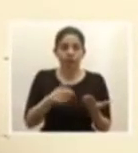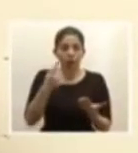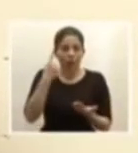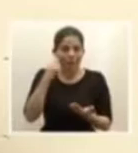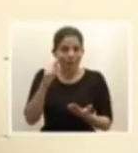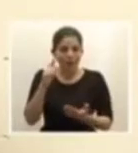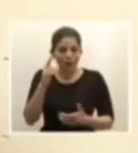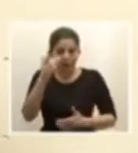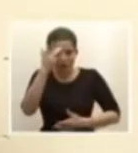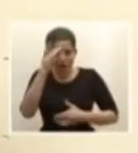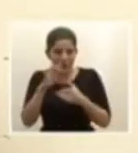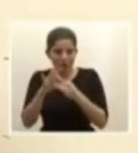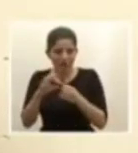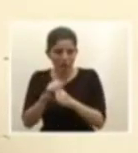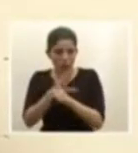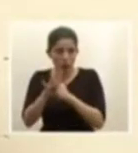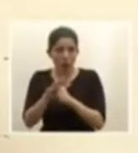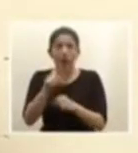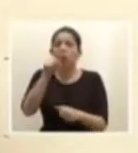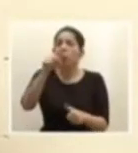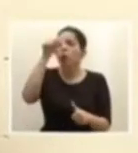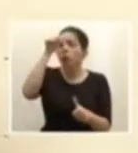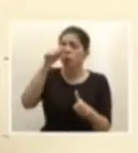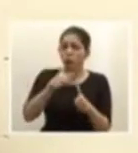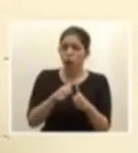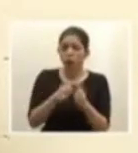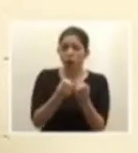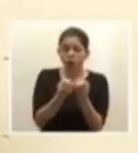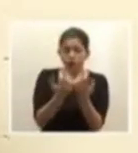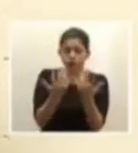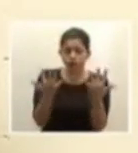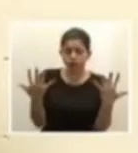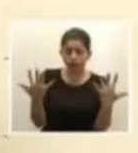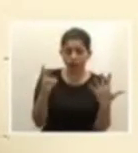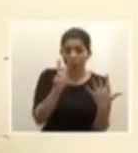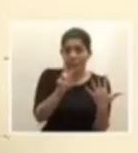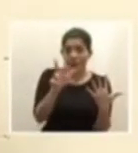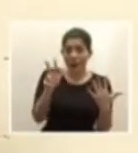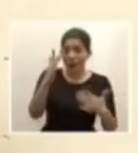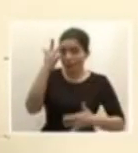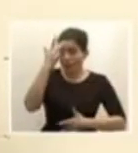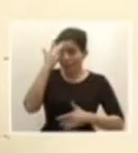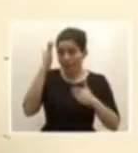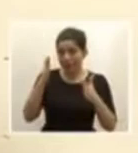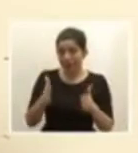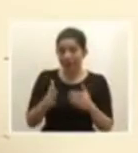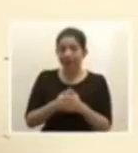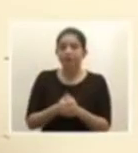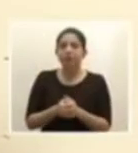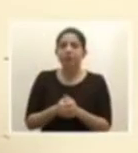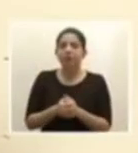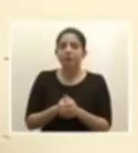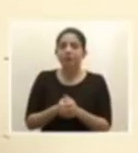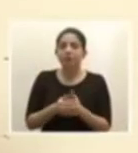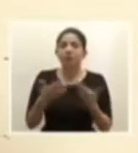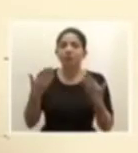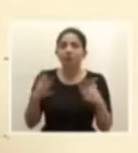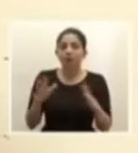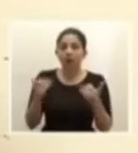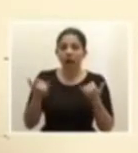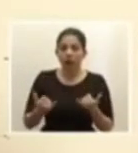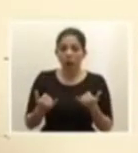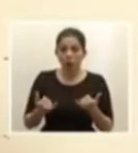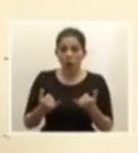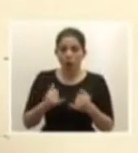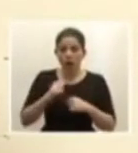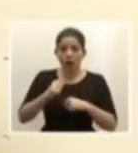padecimiento asociado al COVID-19. Recordemos que todos estos pacientes, estos 23, ya se está conformando, y